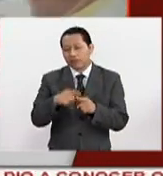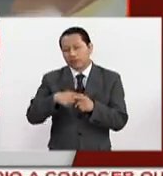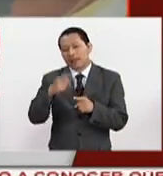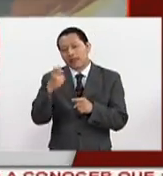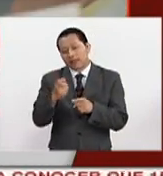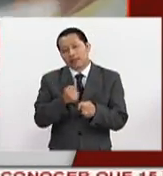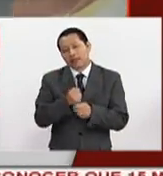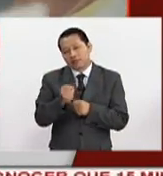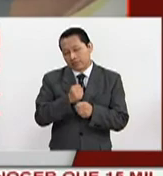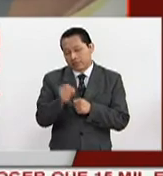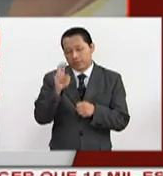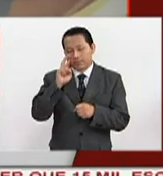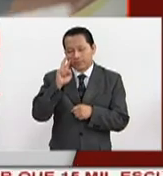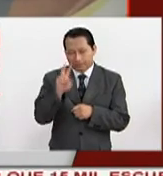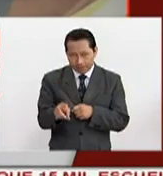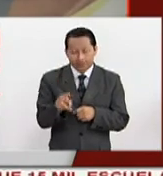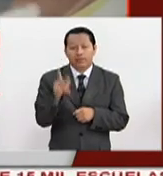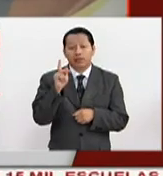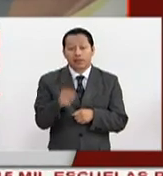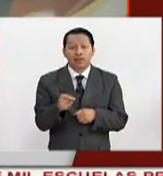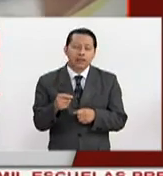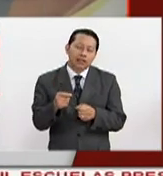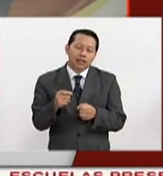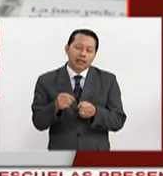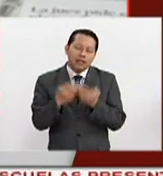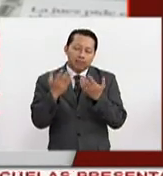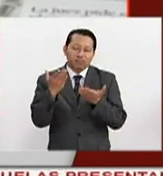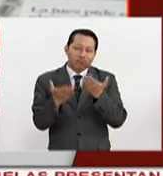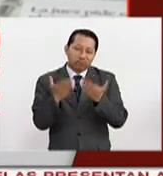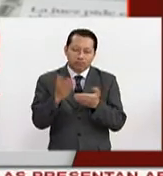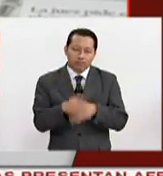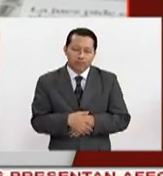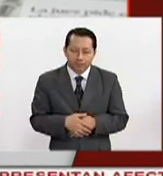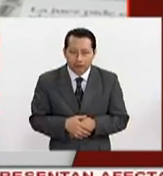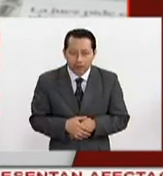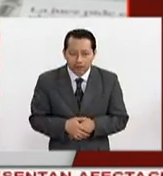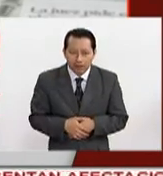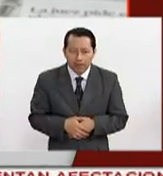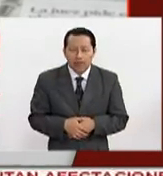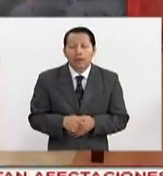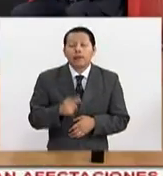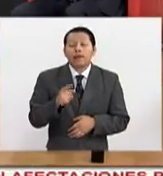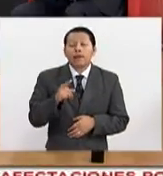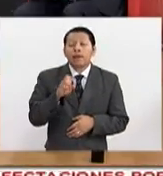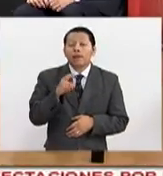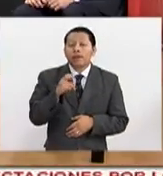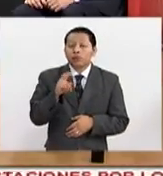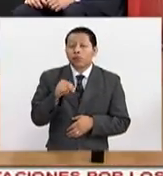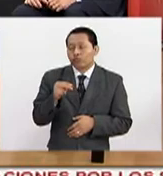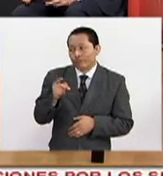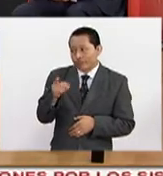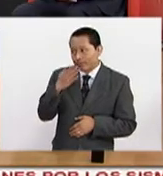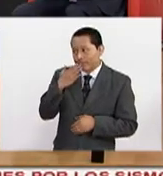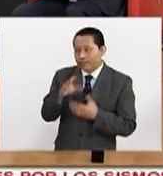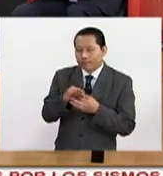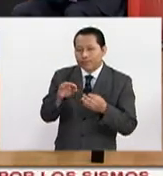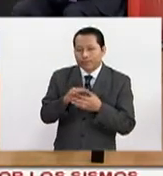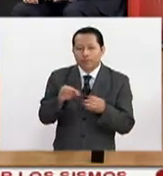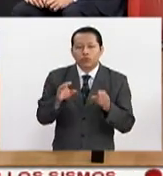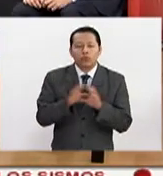numerosas, ¿no? agresiones que hemos visto, que desde luego fue desproporcionada, ¿no? Claro, Emerson, como bien comentas, pues estamos en una etapa